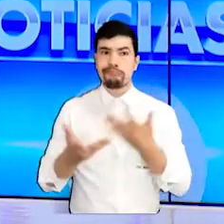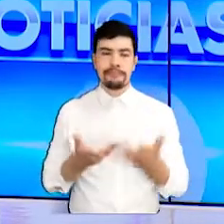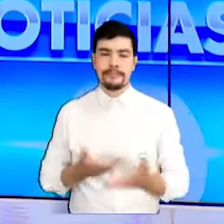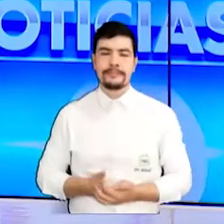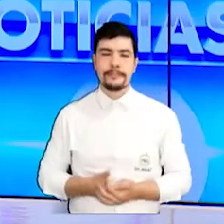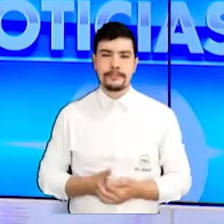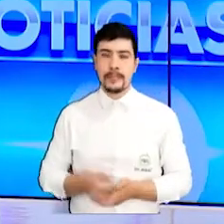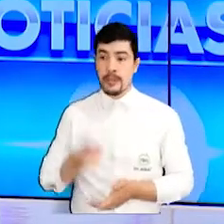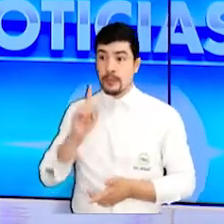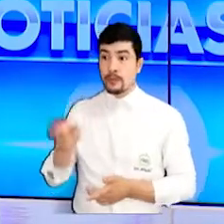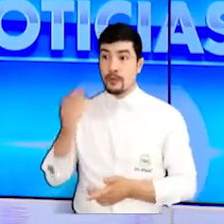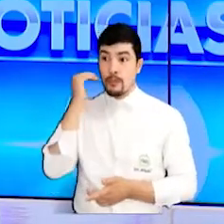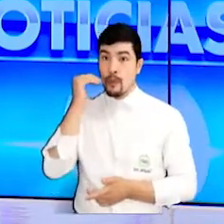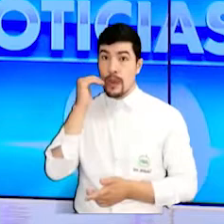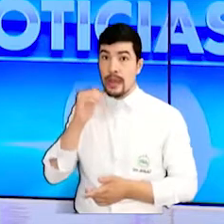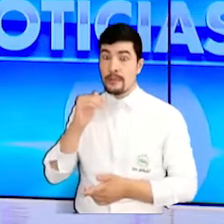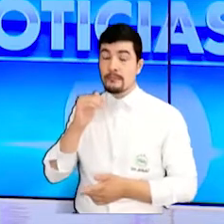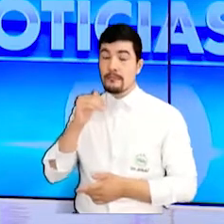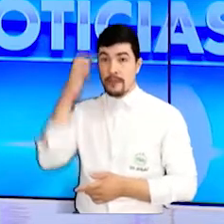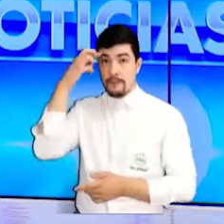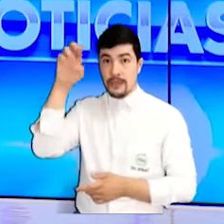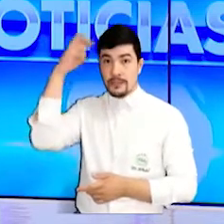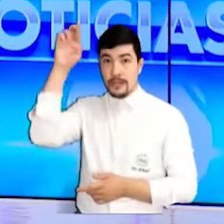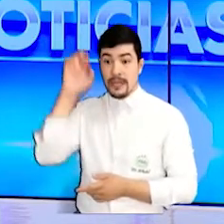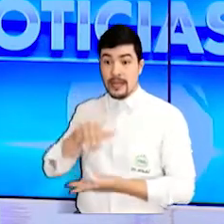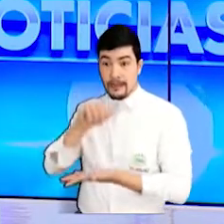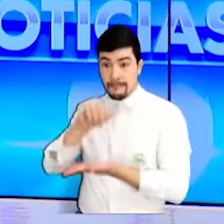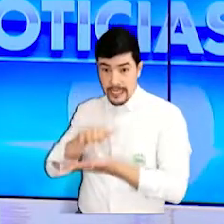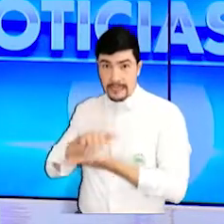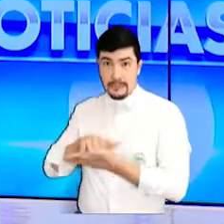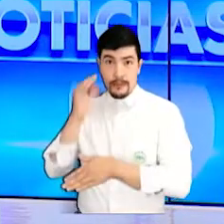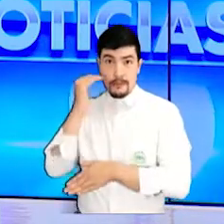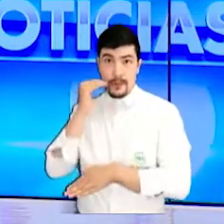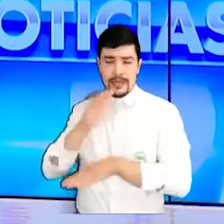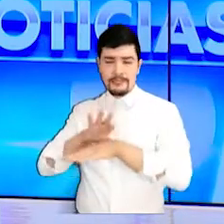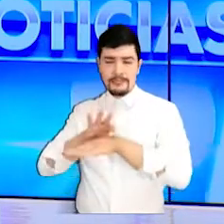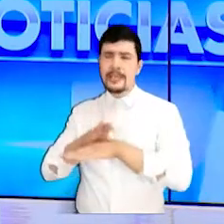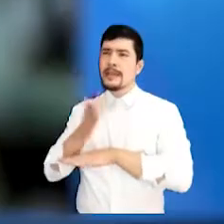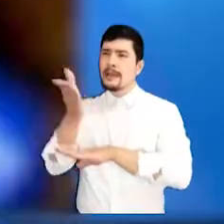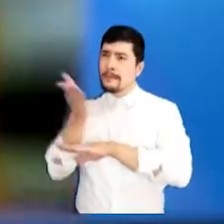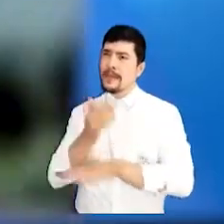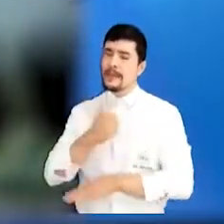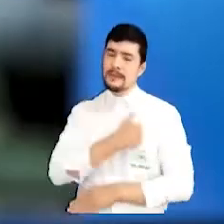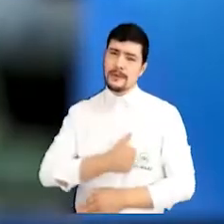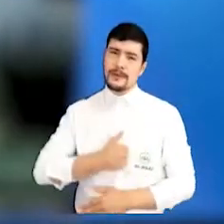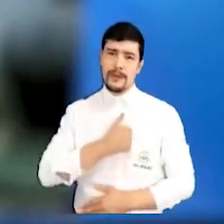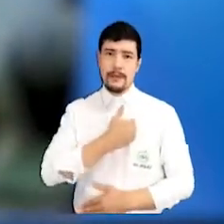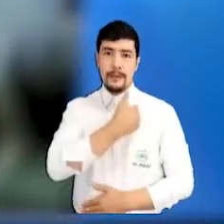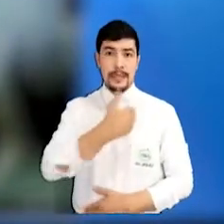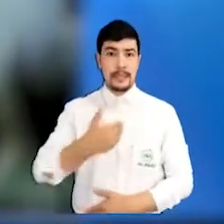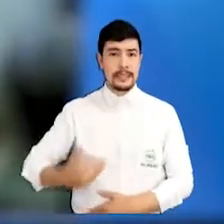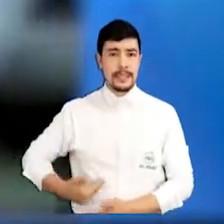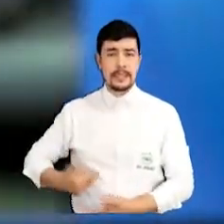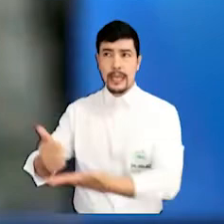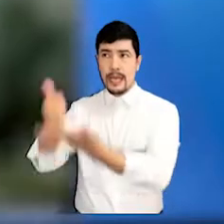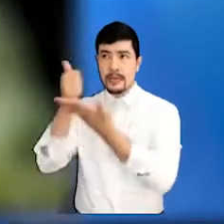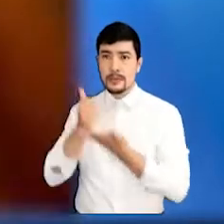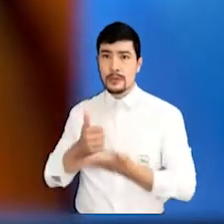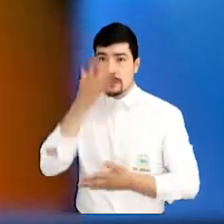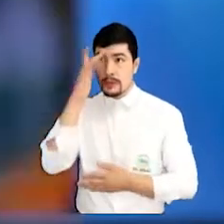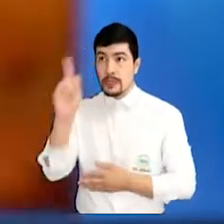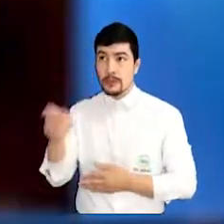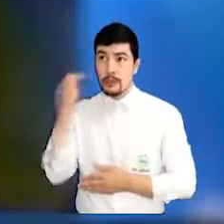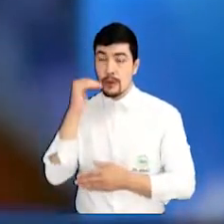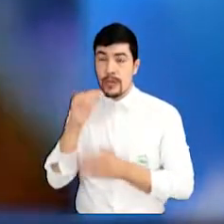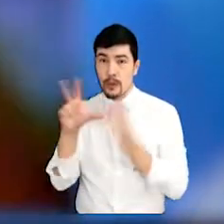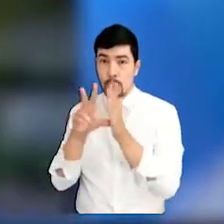abandonar el hotel donde se encontraba haciendo el aislamiento y, según manifiesta, no tiene a dónde ir. La ex reina de